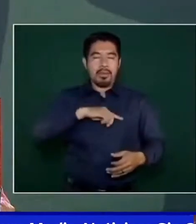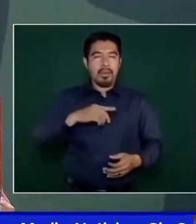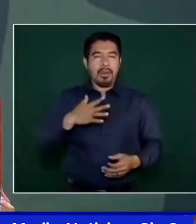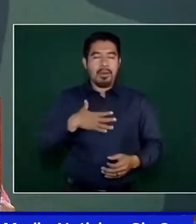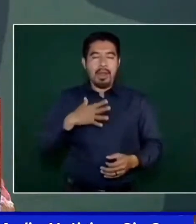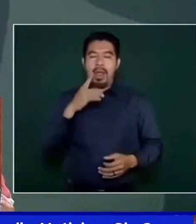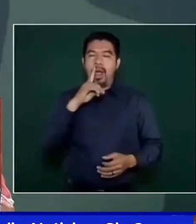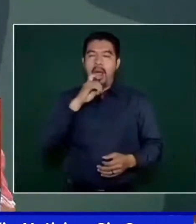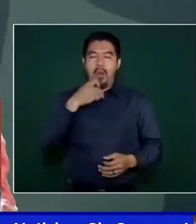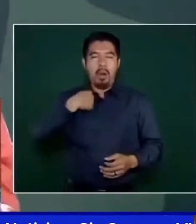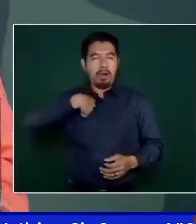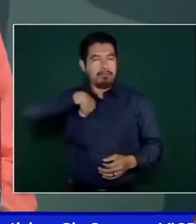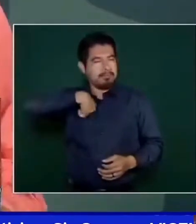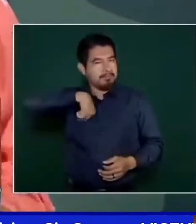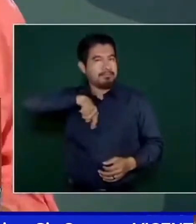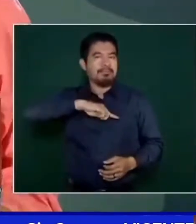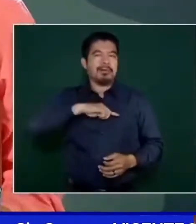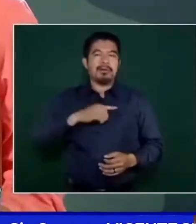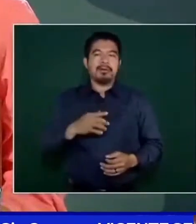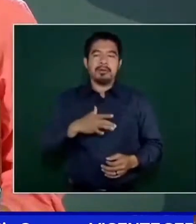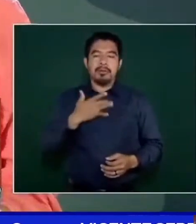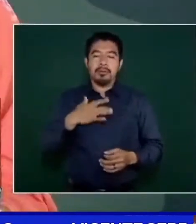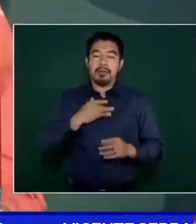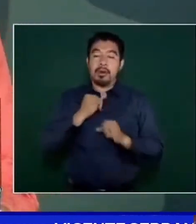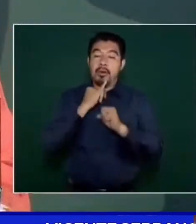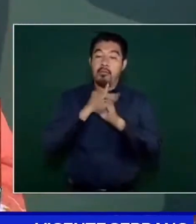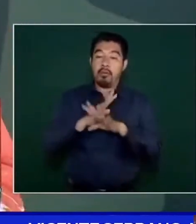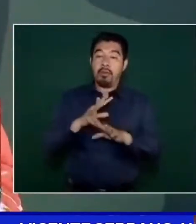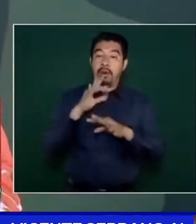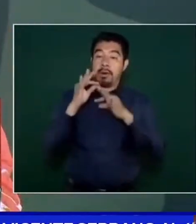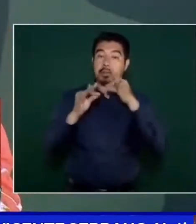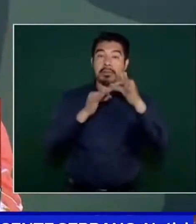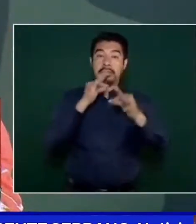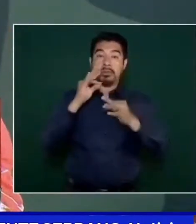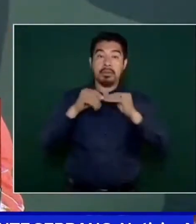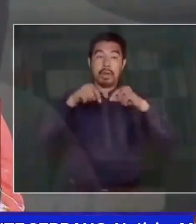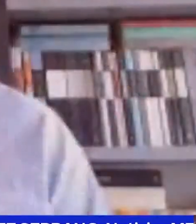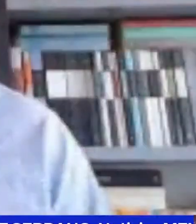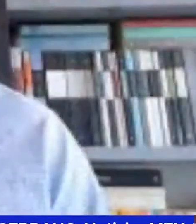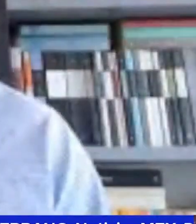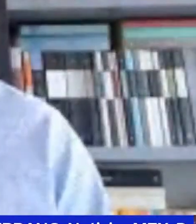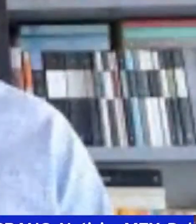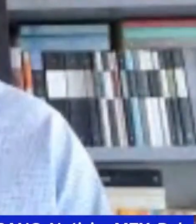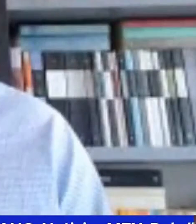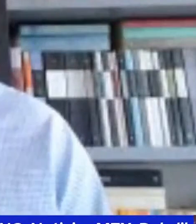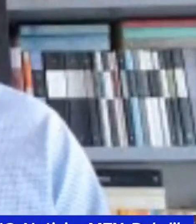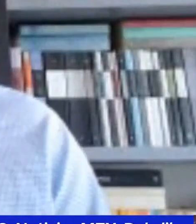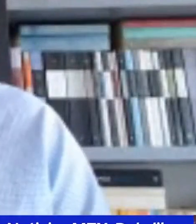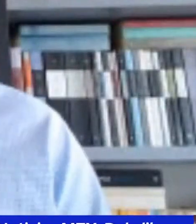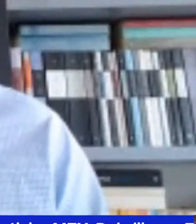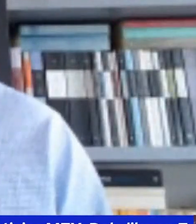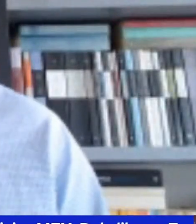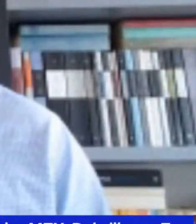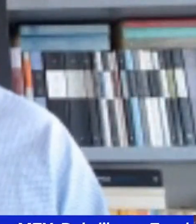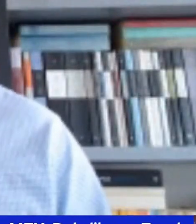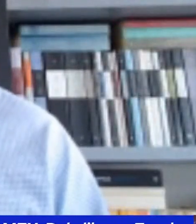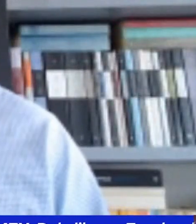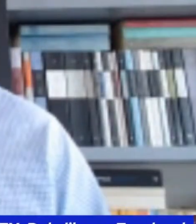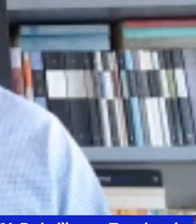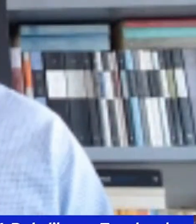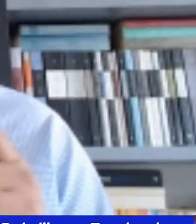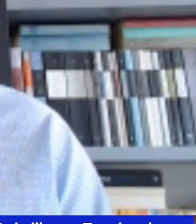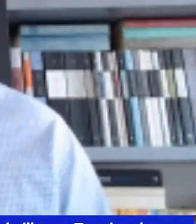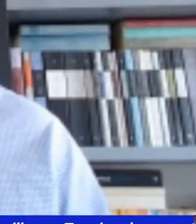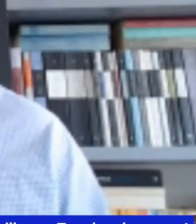México Krause y el señor que hace la denuncia, entendamos, Guillermo Sheridan. Pero, ¿quién es Guillermo